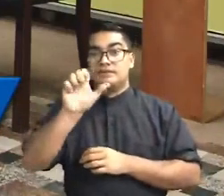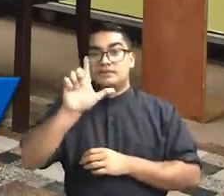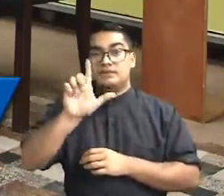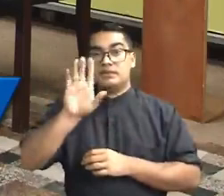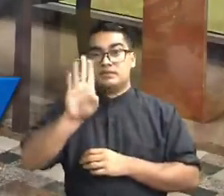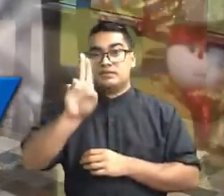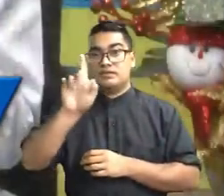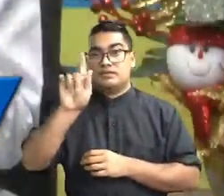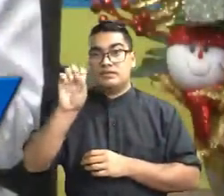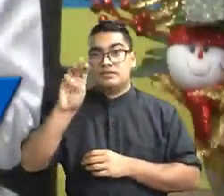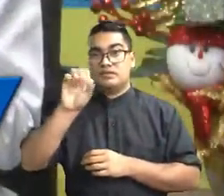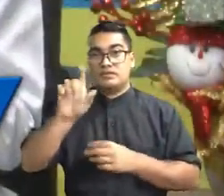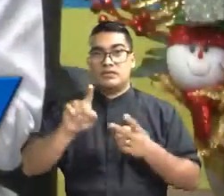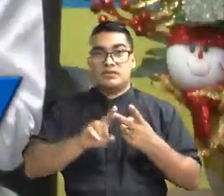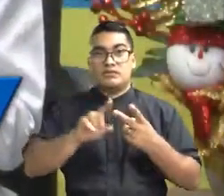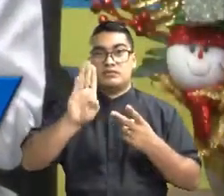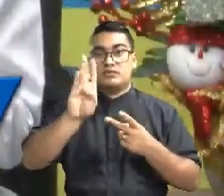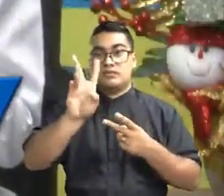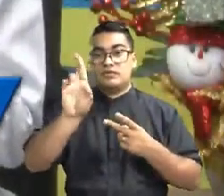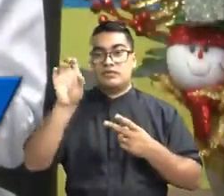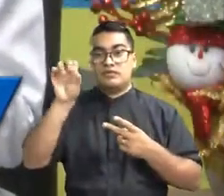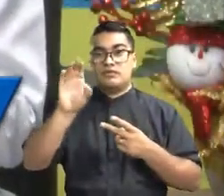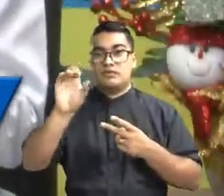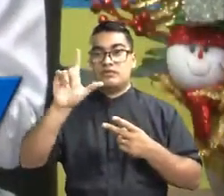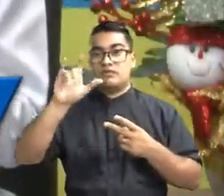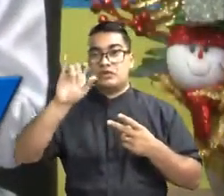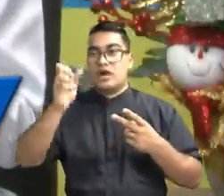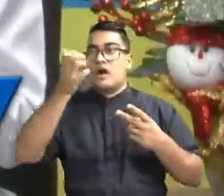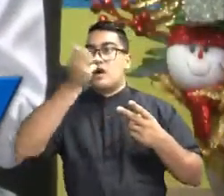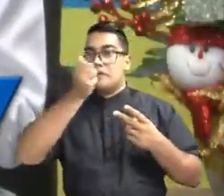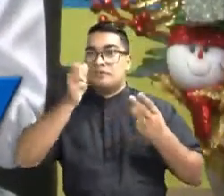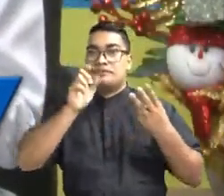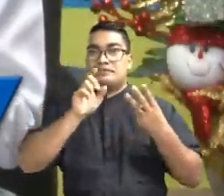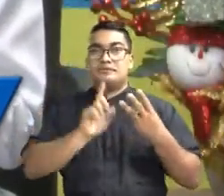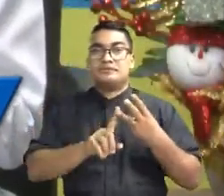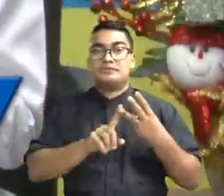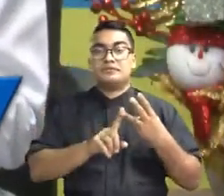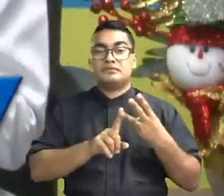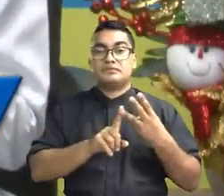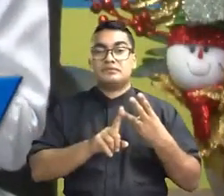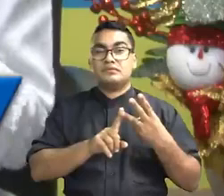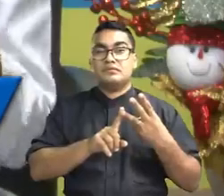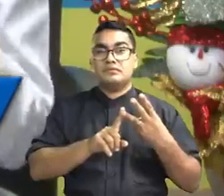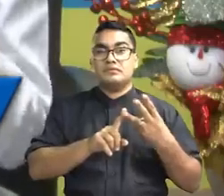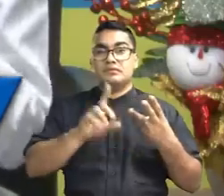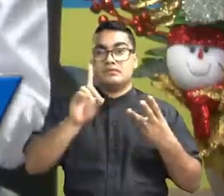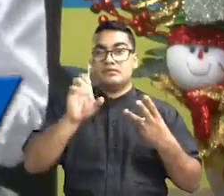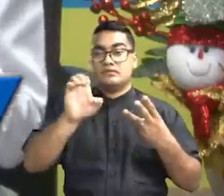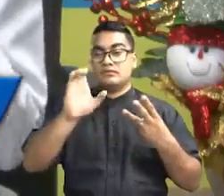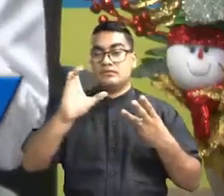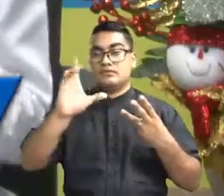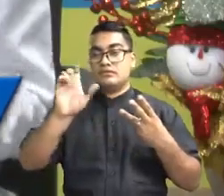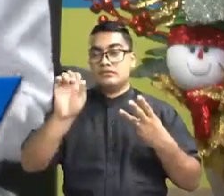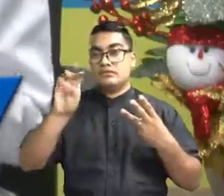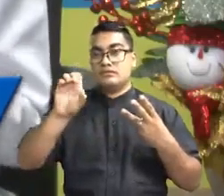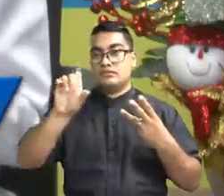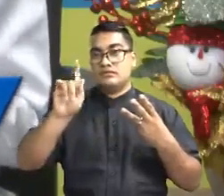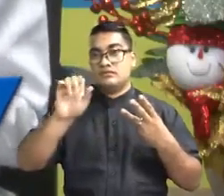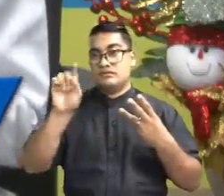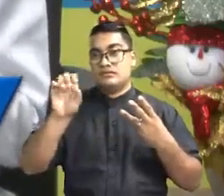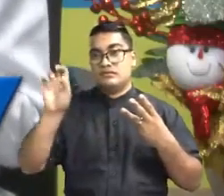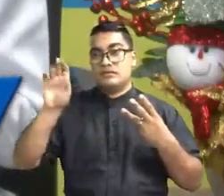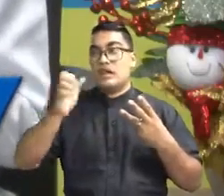unidad de salud, spray de bromuro de ipratropio, que es anticolinérgico, que lo tenemos en unidad de salud, spray de beclometasona, que la beclometasona